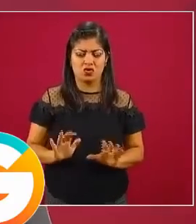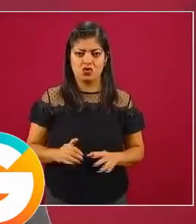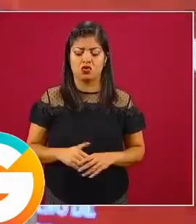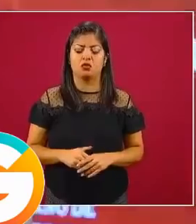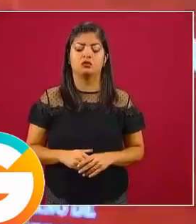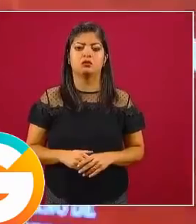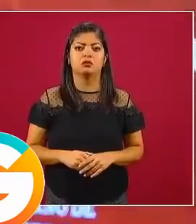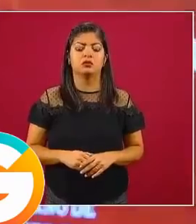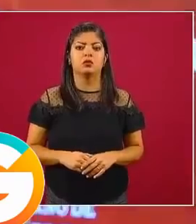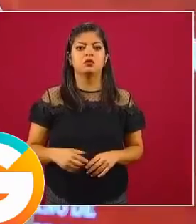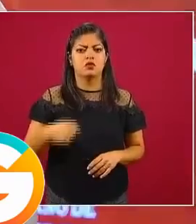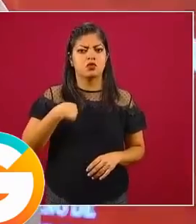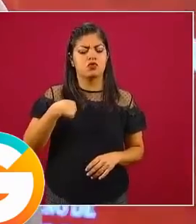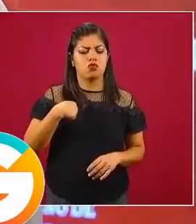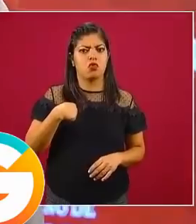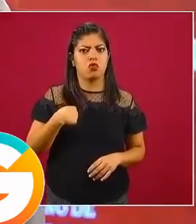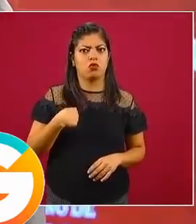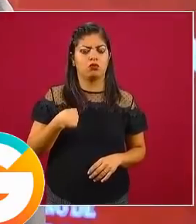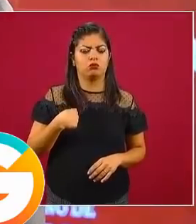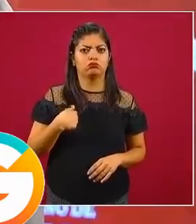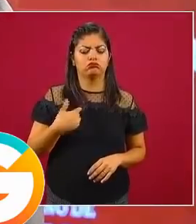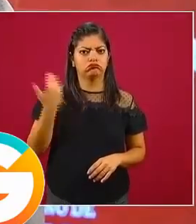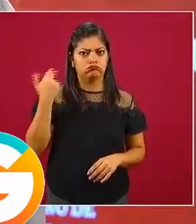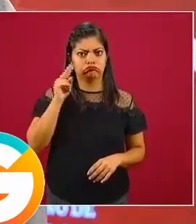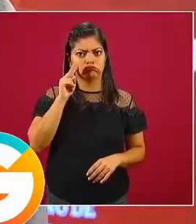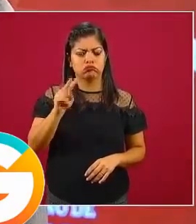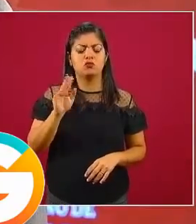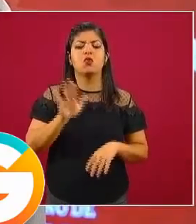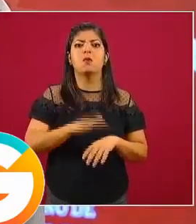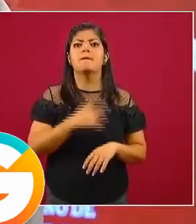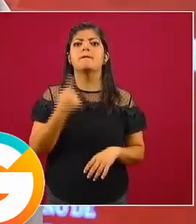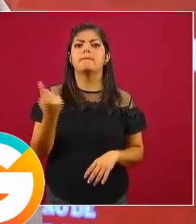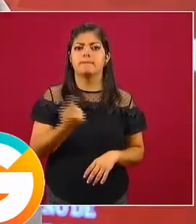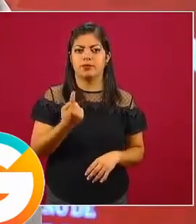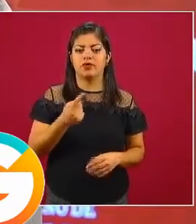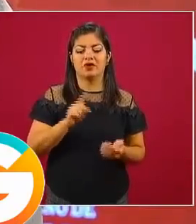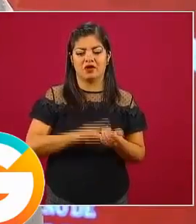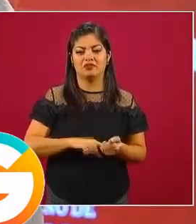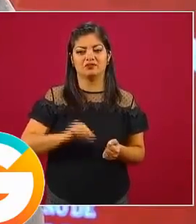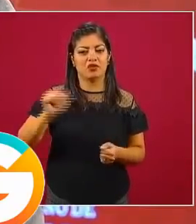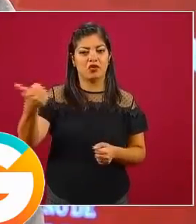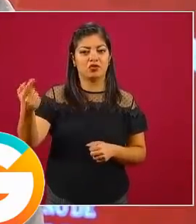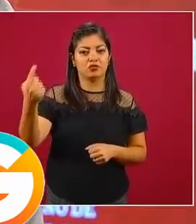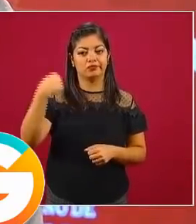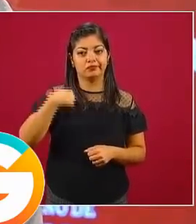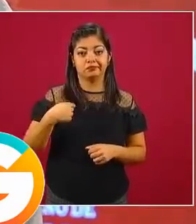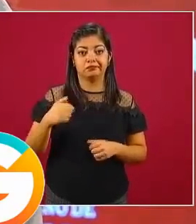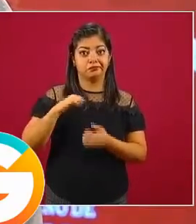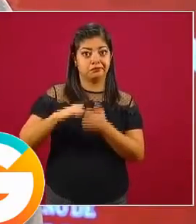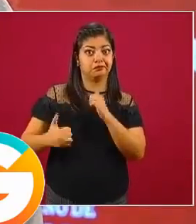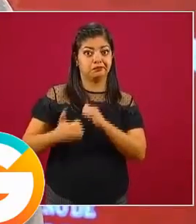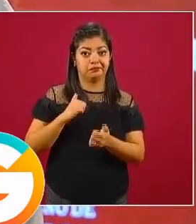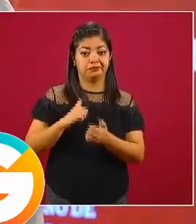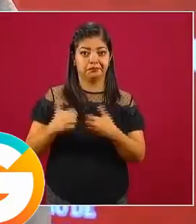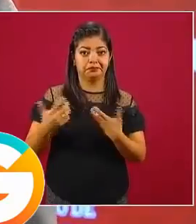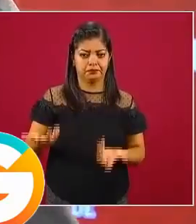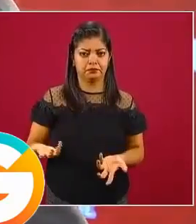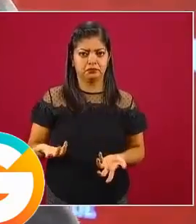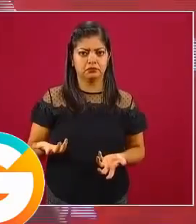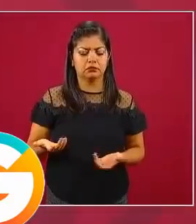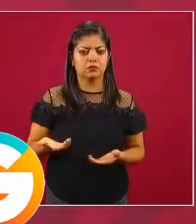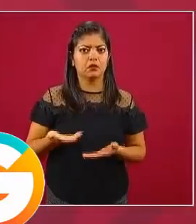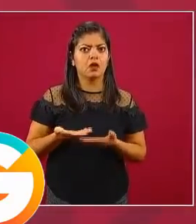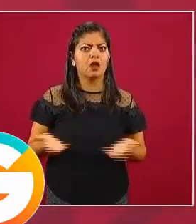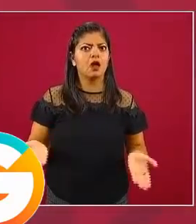Estaba yo viendo, porque nuestros adversarios, los conservadores, pues